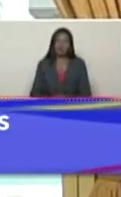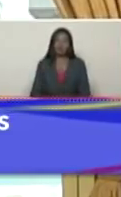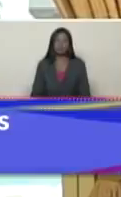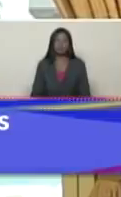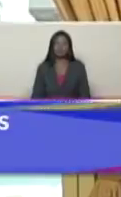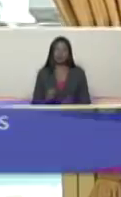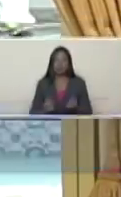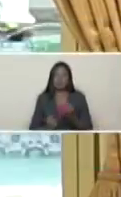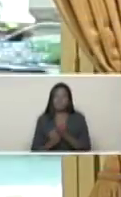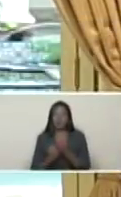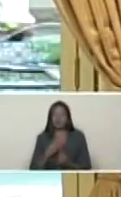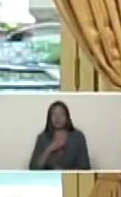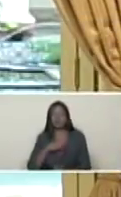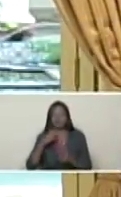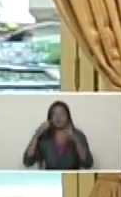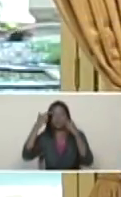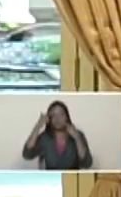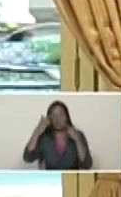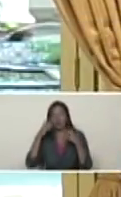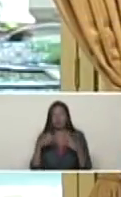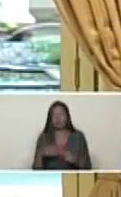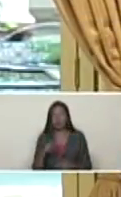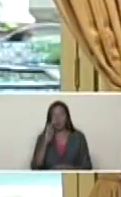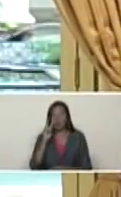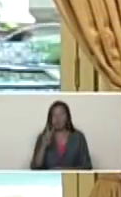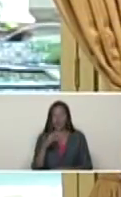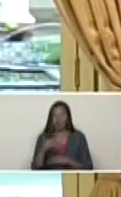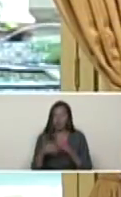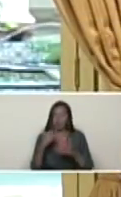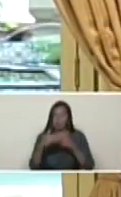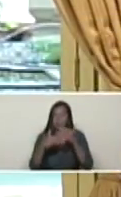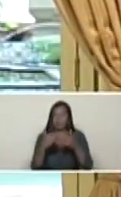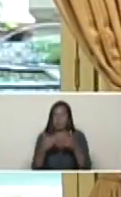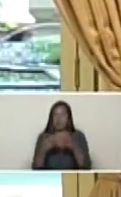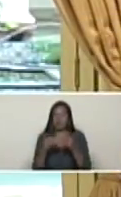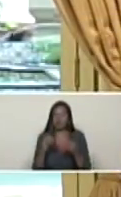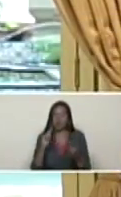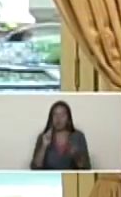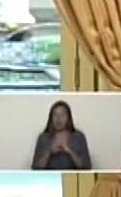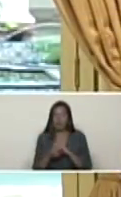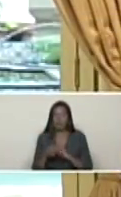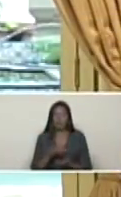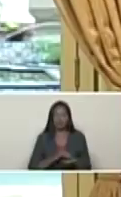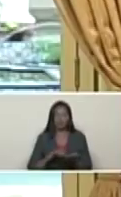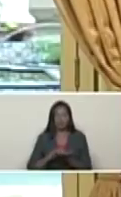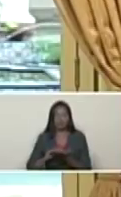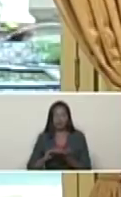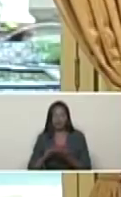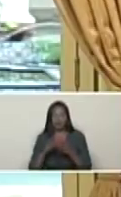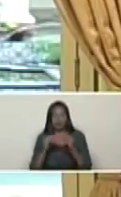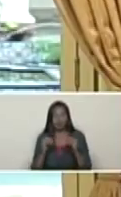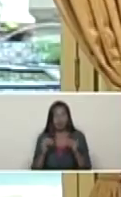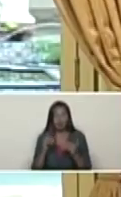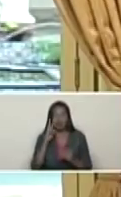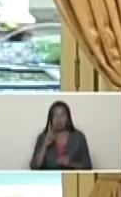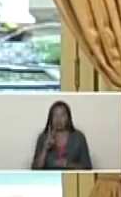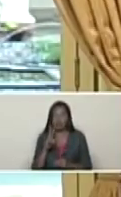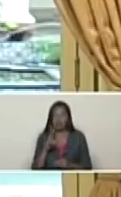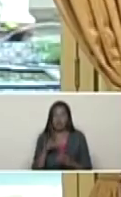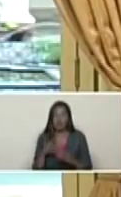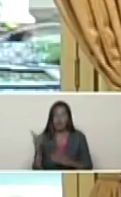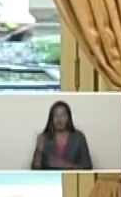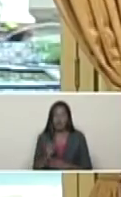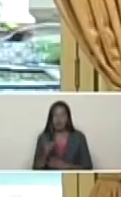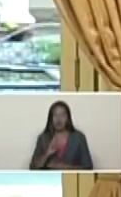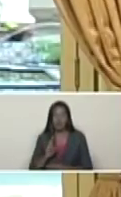de misiones Hugo Chávez de La Blanquilla, para que ustedes vean el proceso de cambio, renovación y rectificación que va a llegar